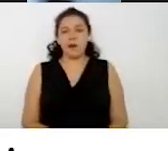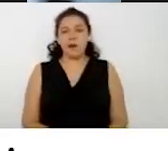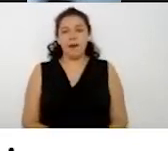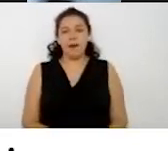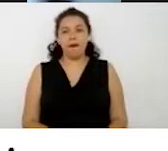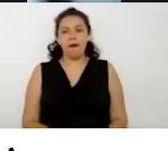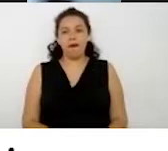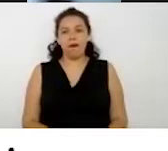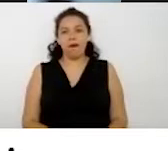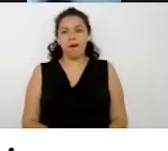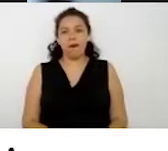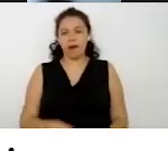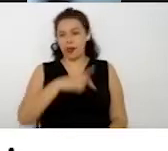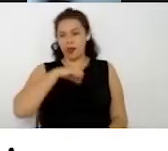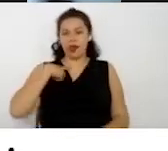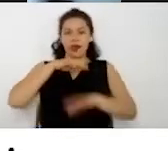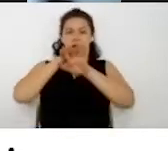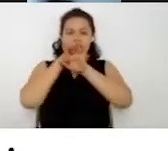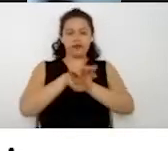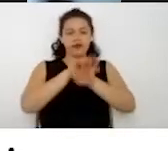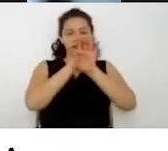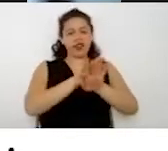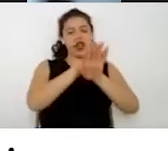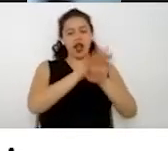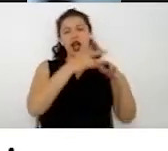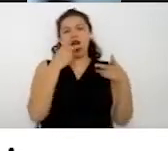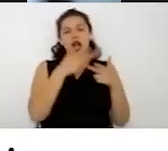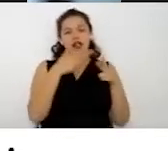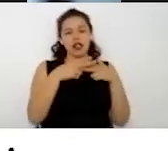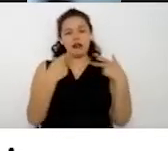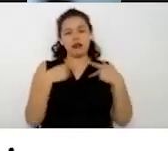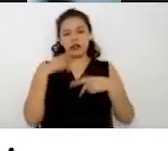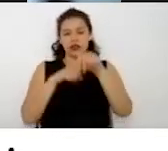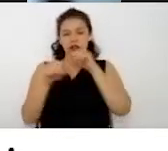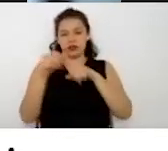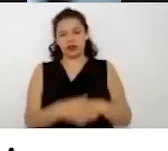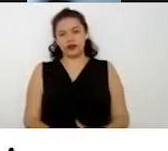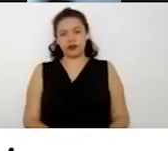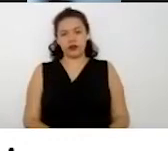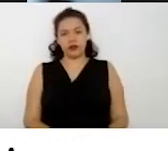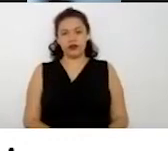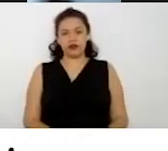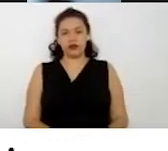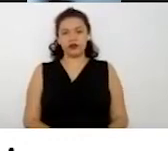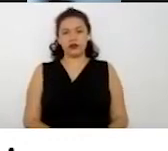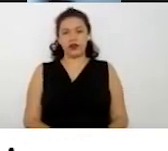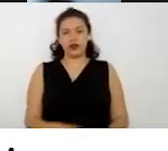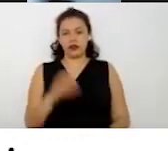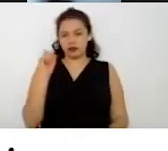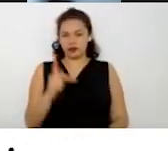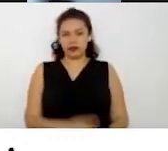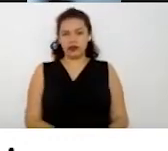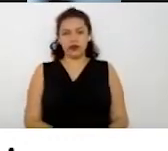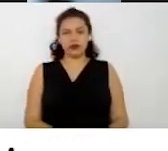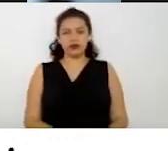ahora sí que las compresiones hasta que llega la persona que te sustituye. Ok,